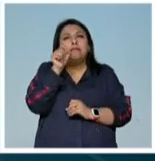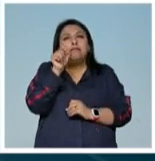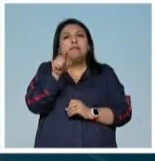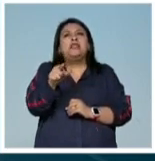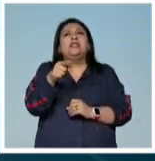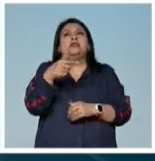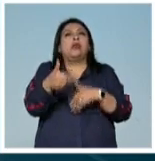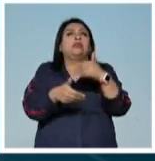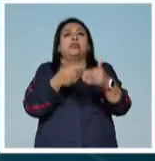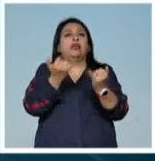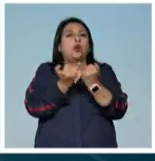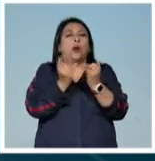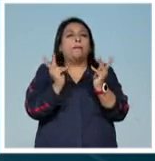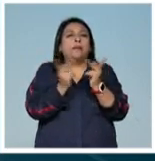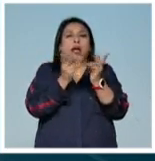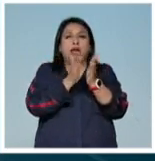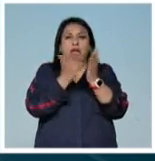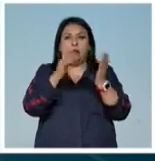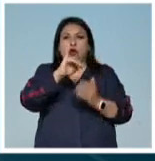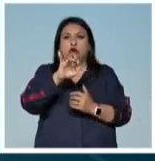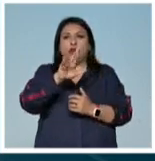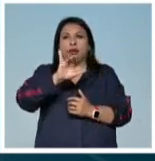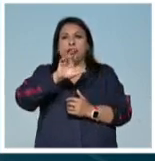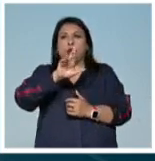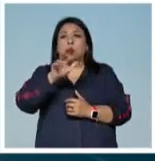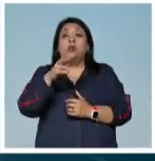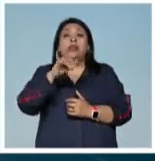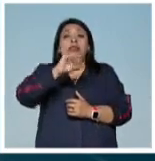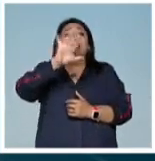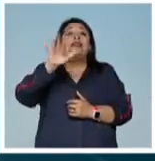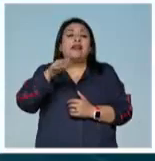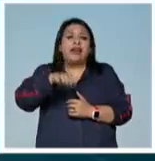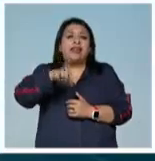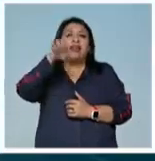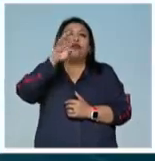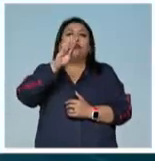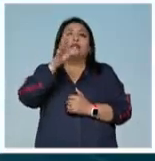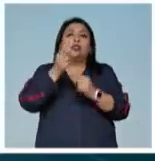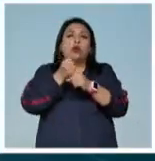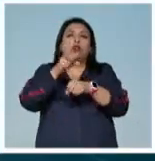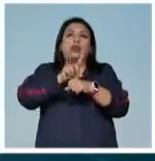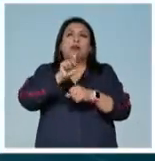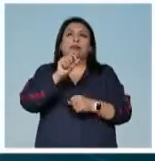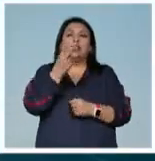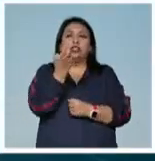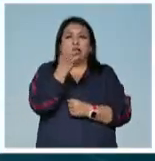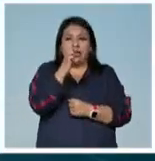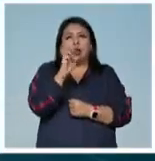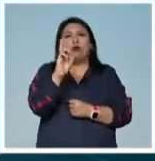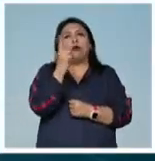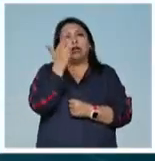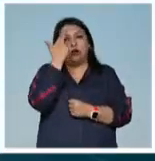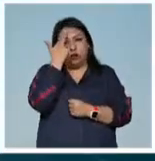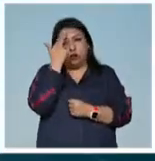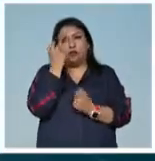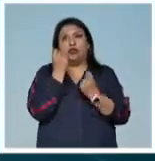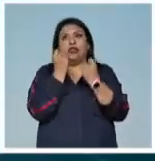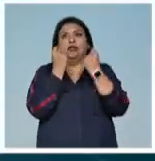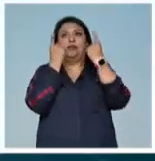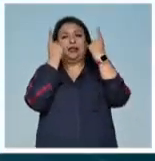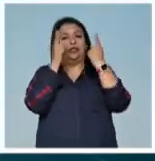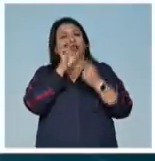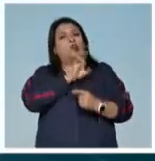trepidante ritmo que el libro. Jorge Ibargüengoitia cumpliría 95 años el 22 de enero y lo recordamos con admiración